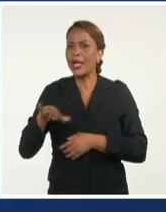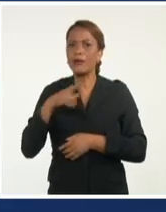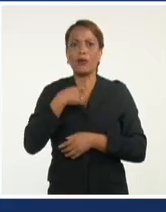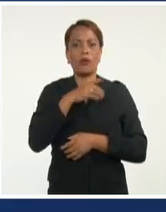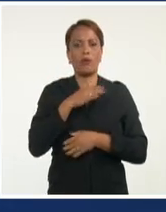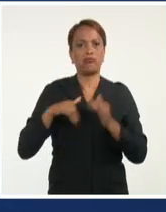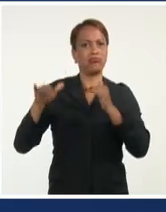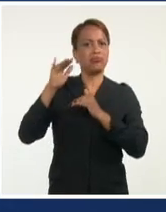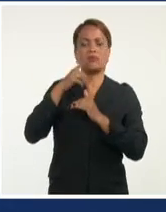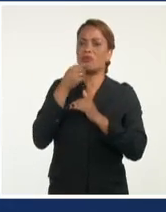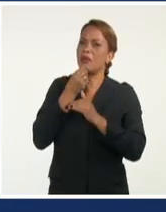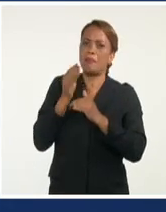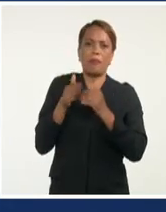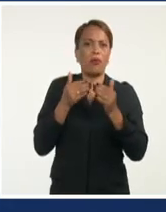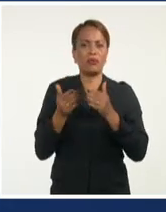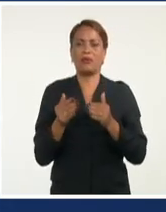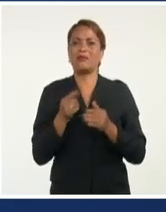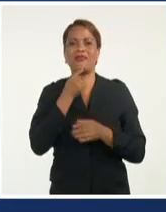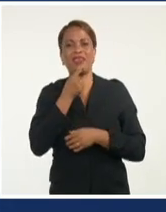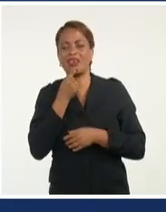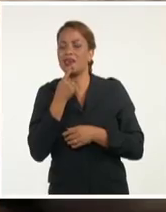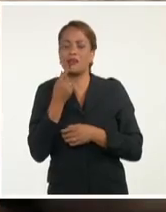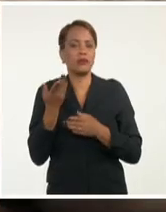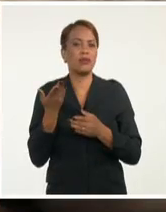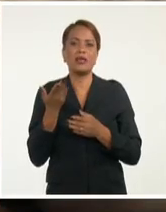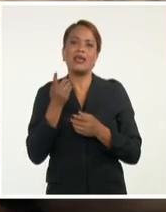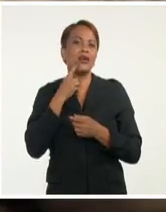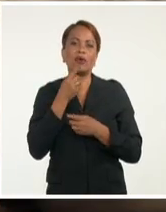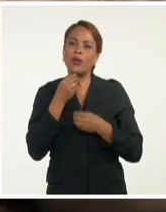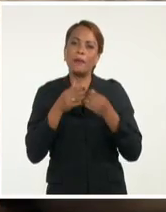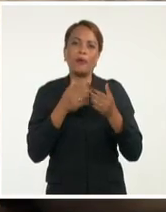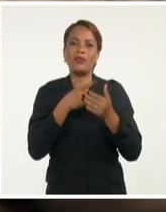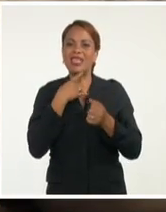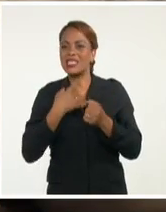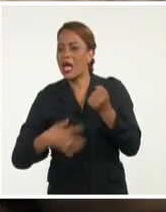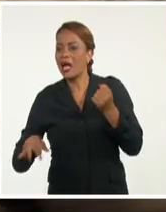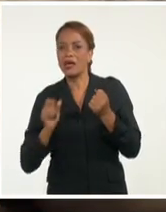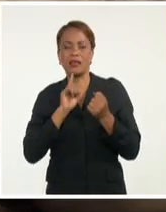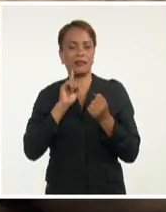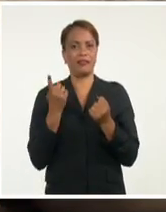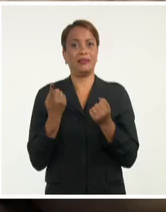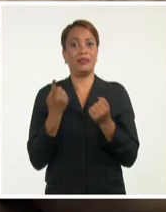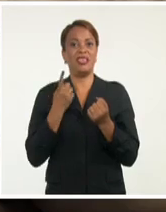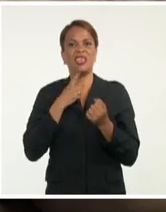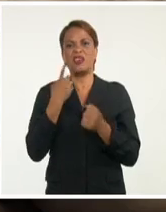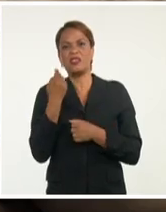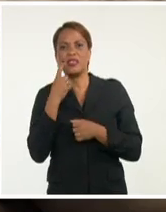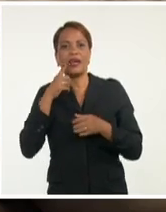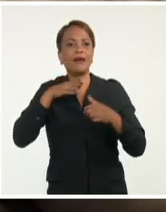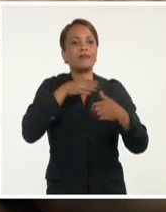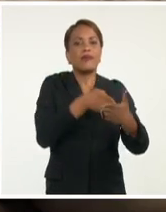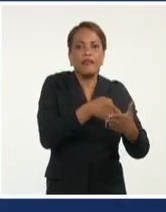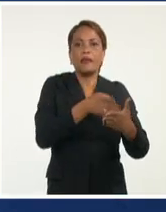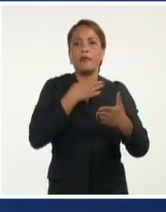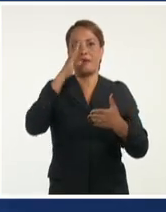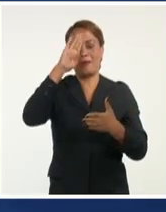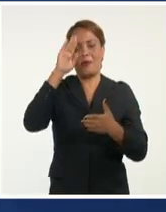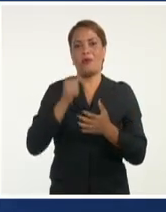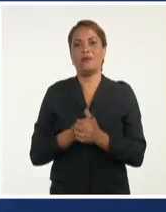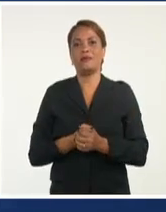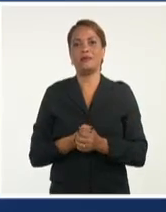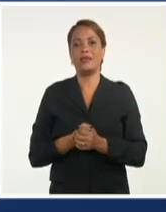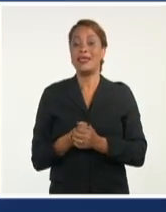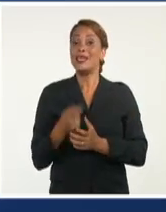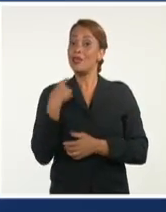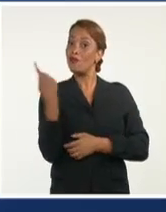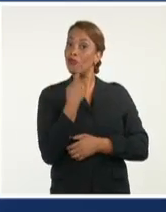explica por qué están tratando ahora de mover determinados sectores de la sociedad cubana en contra de la revolución. Los revolucionarios tenemos que unirnos. Y